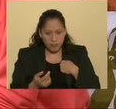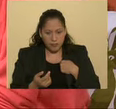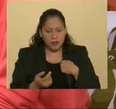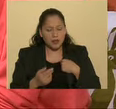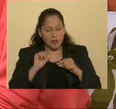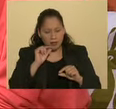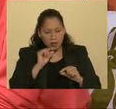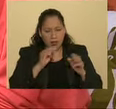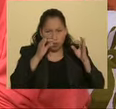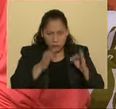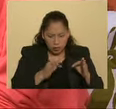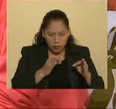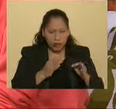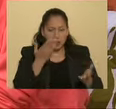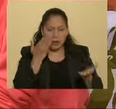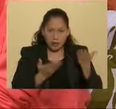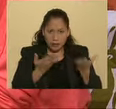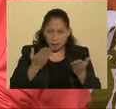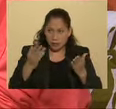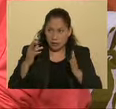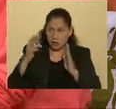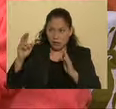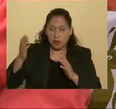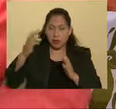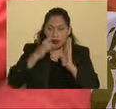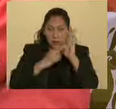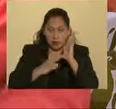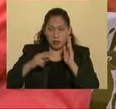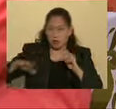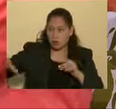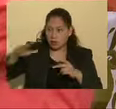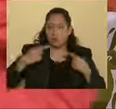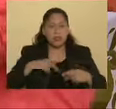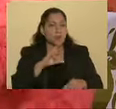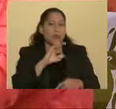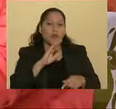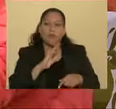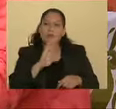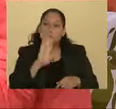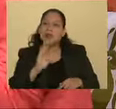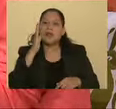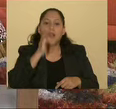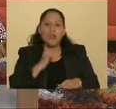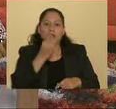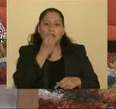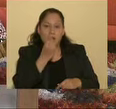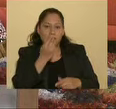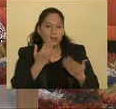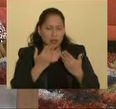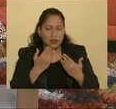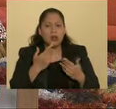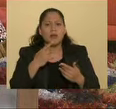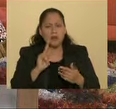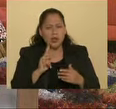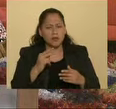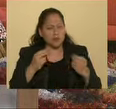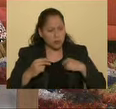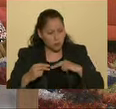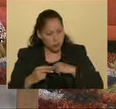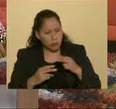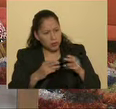encontrando no lo correcto de acuerdo a lo que te dicen las normas sociales de pues no, porque anorexia y no sé qué charlar, no, sino porque hay maneras de encontrar